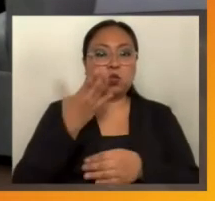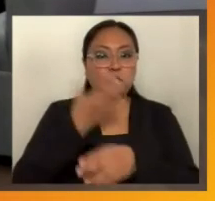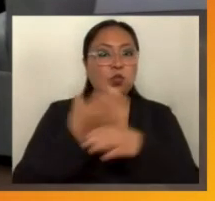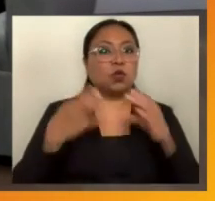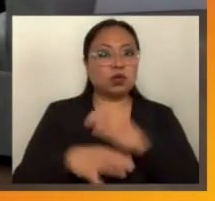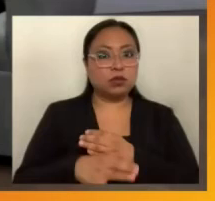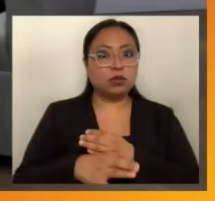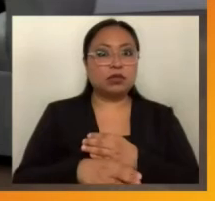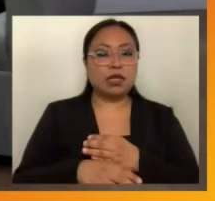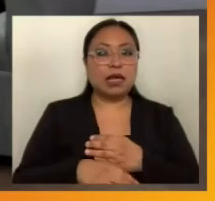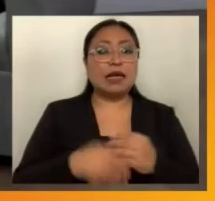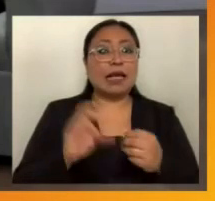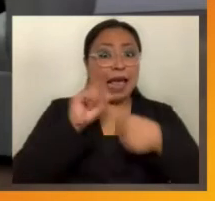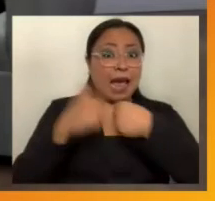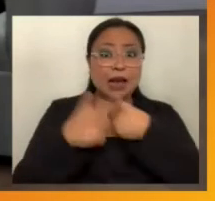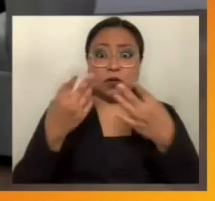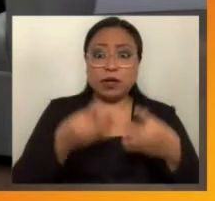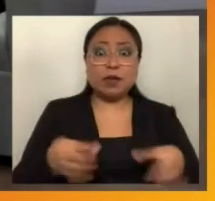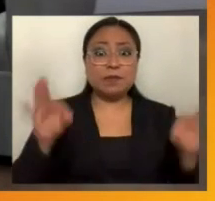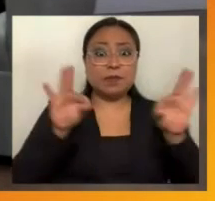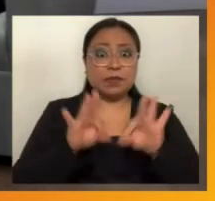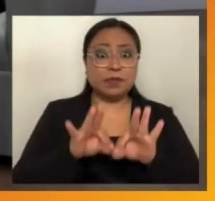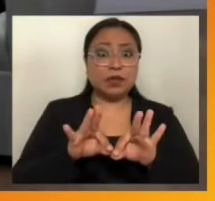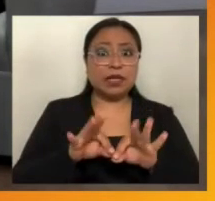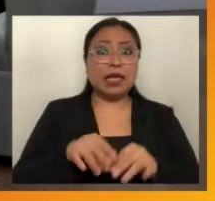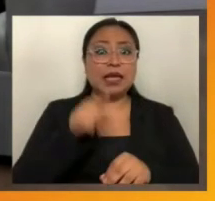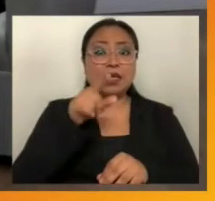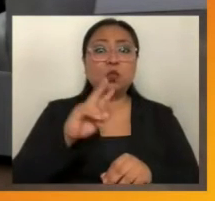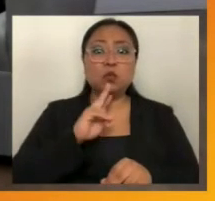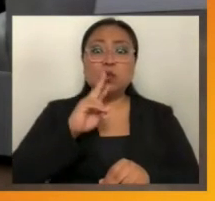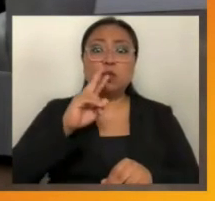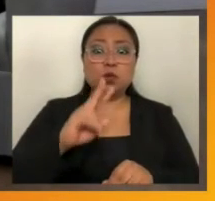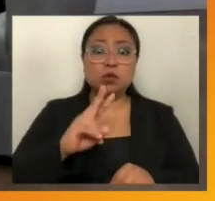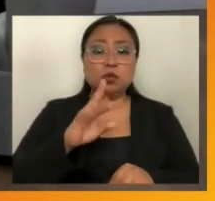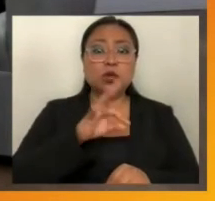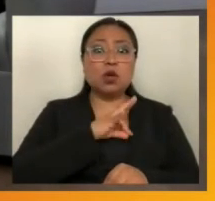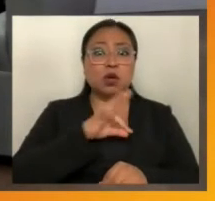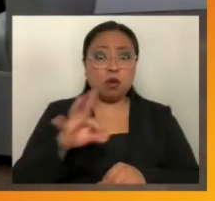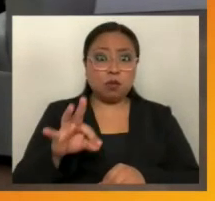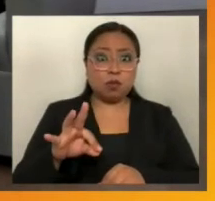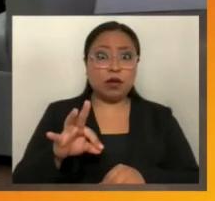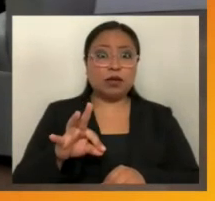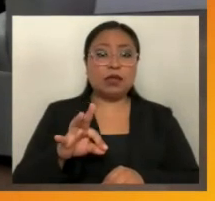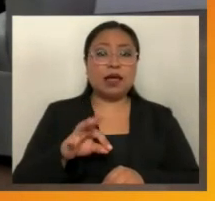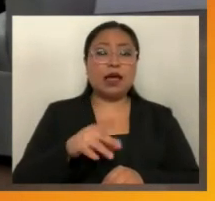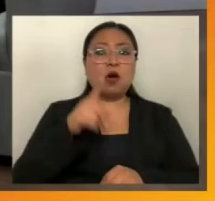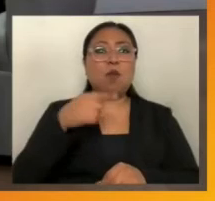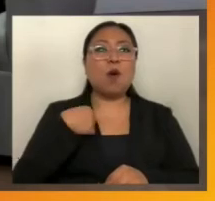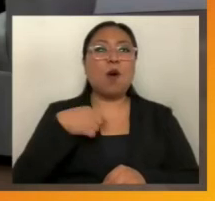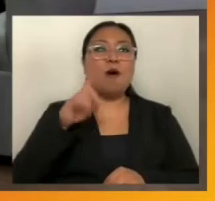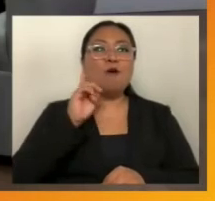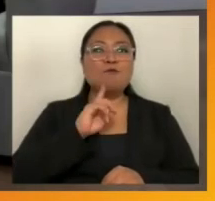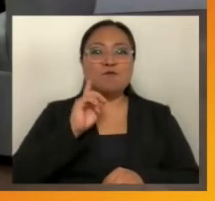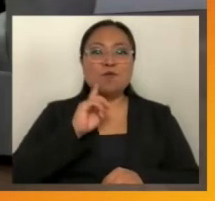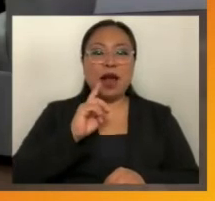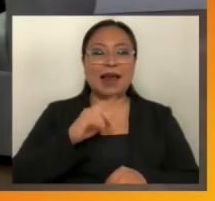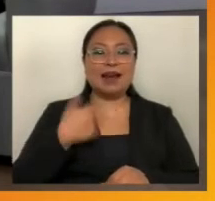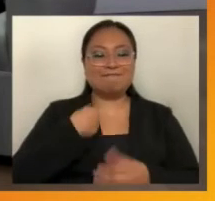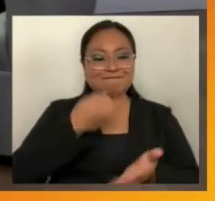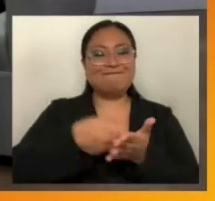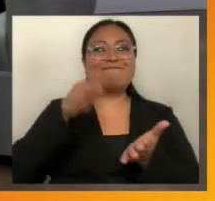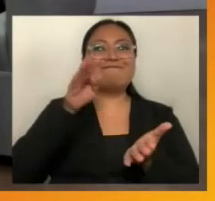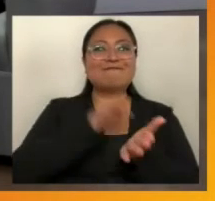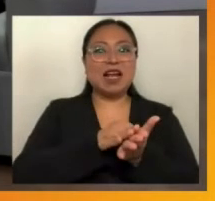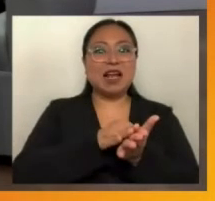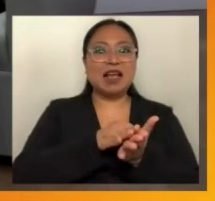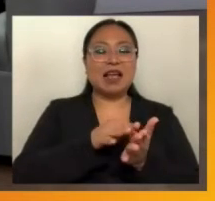algo súper, súper importante es que tu voz sea la voz para, no nada más para mujeres grandes, porque uno piensa que el cáncer le puede